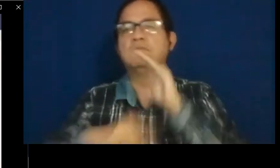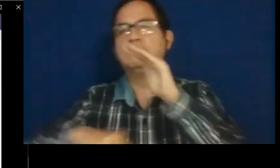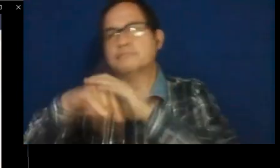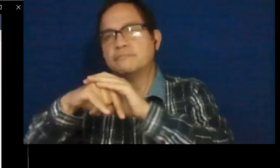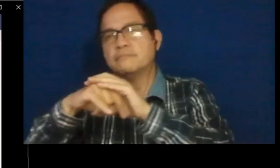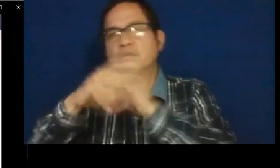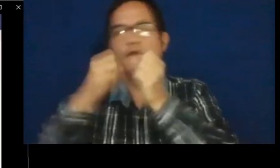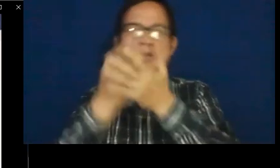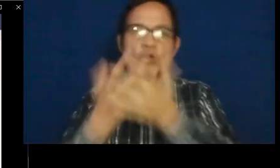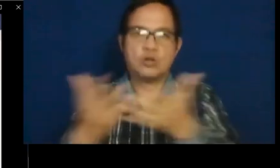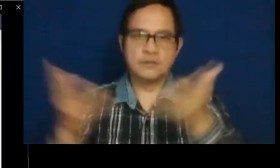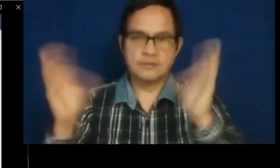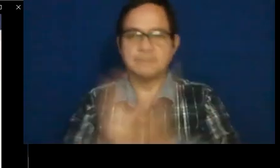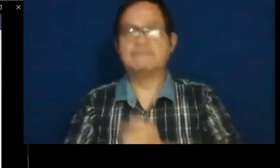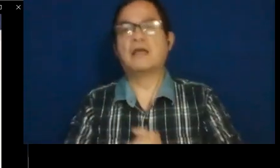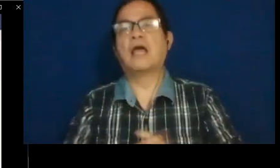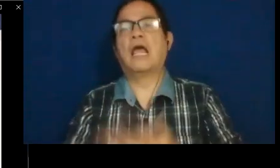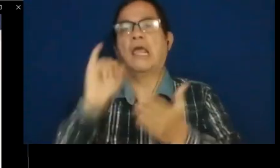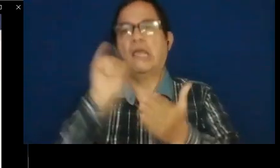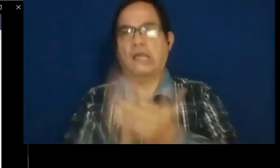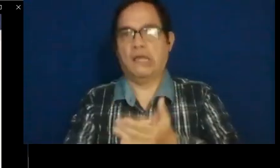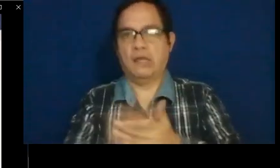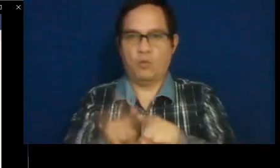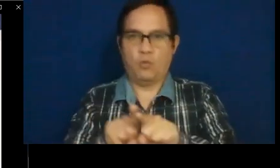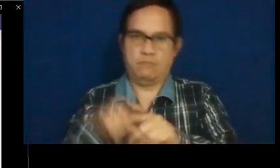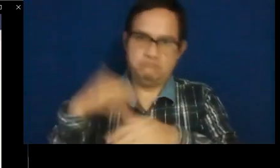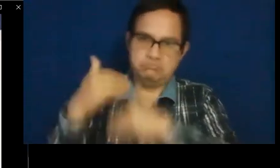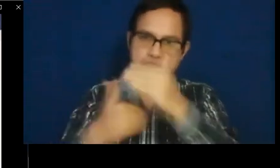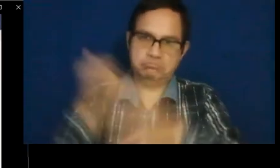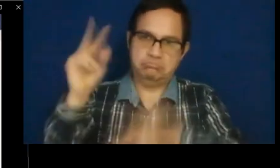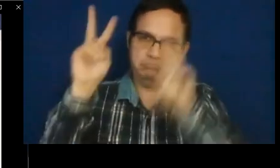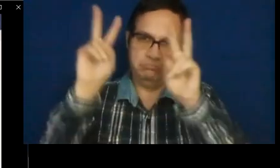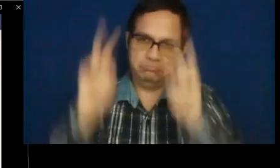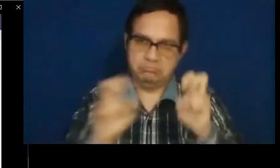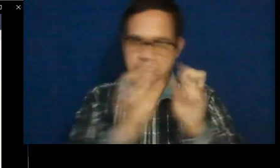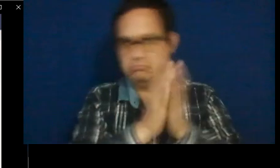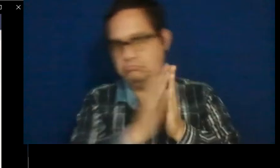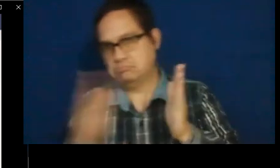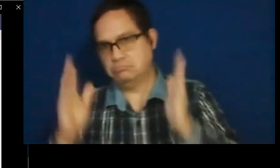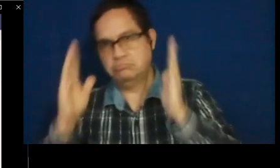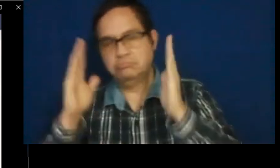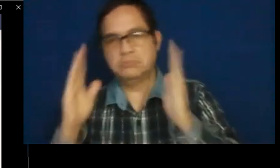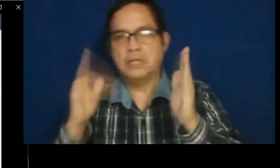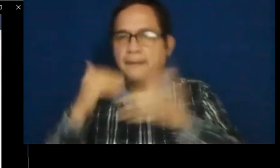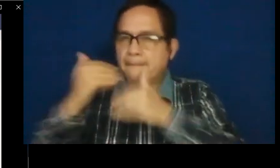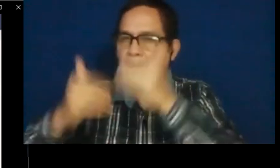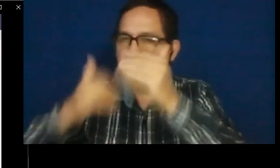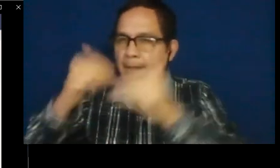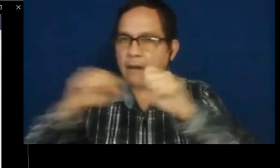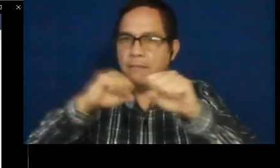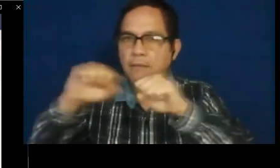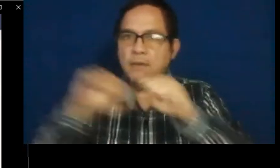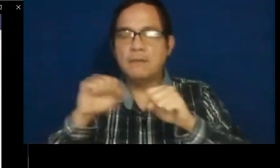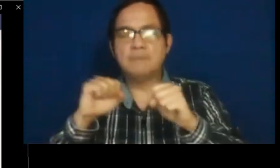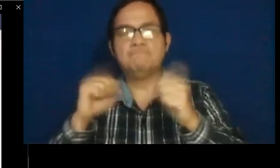les va a calificar. Entonces eso pues digamos que sería ya tema visto, de tal forma que nosotros vamos a irnos directamente a